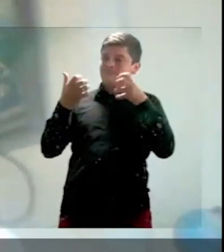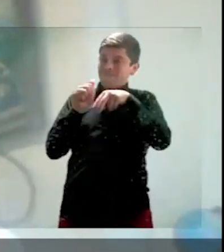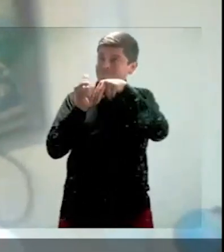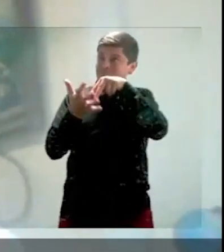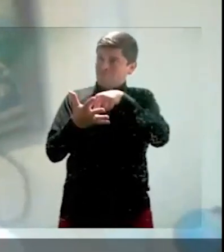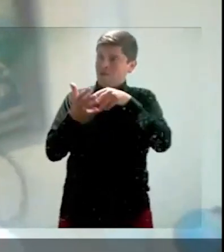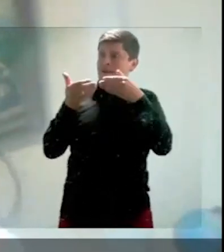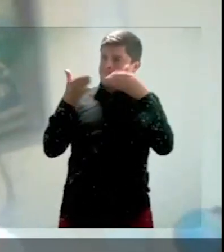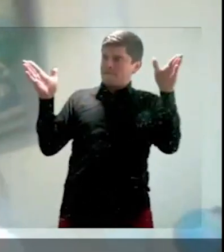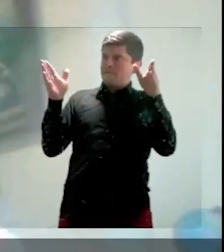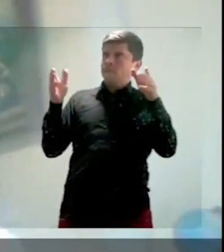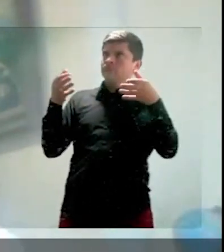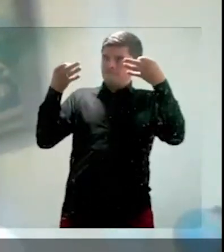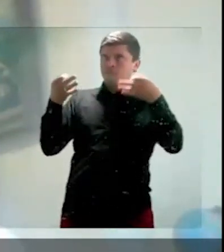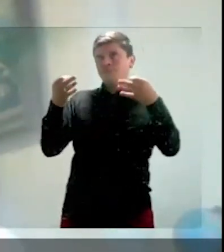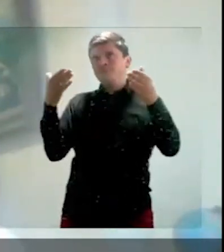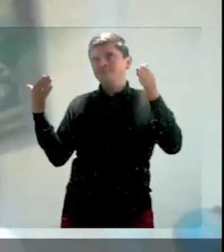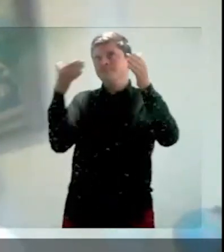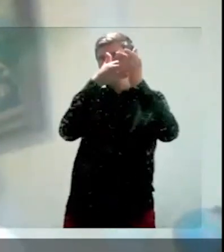de revisar una tutela contra